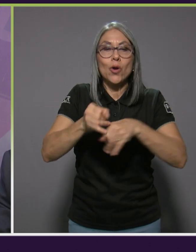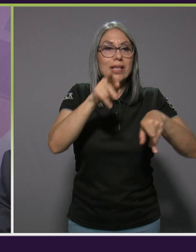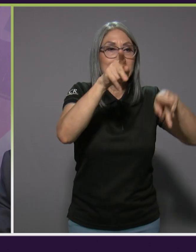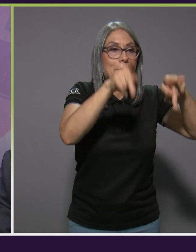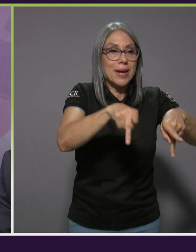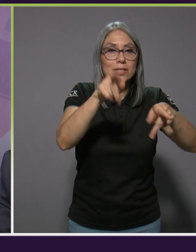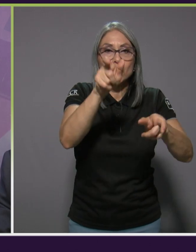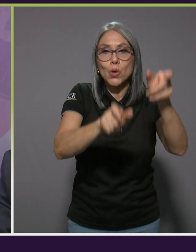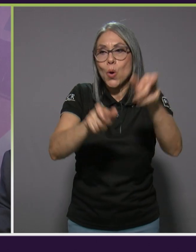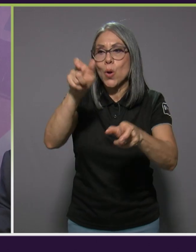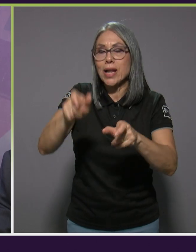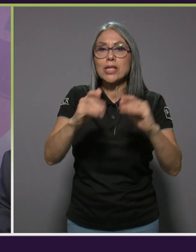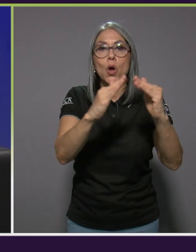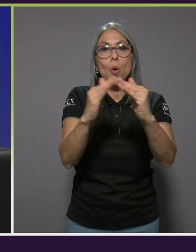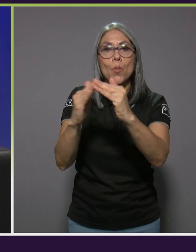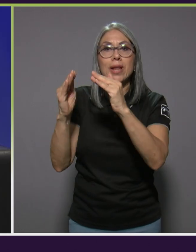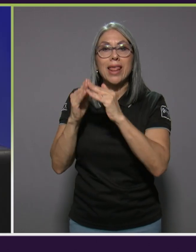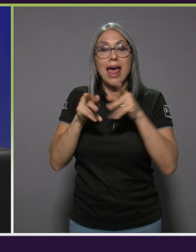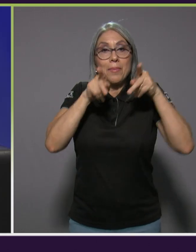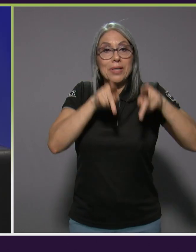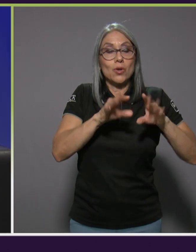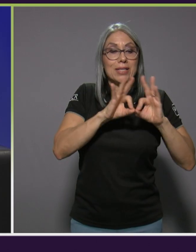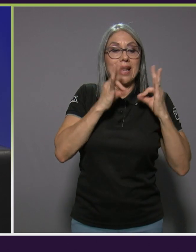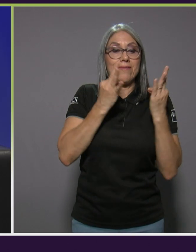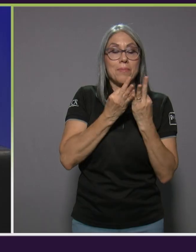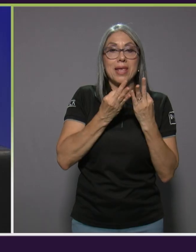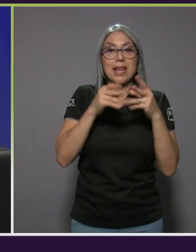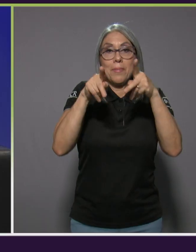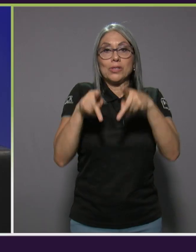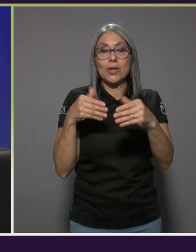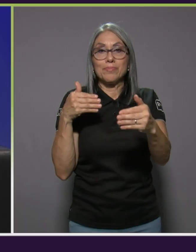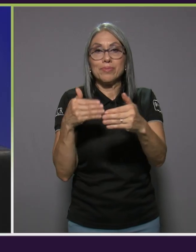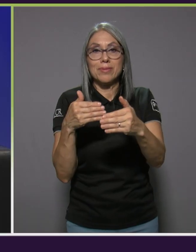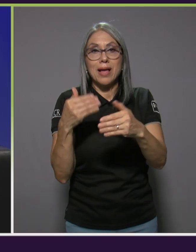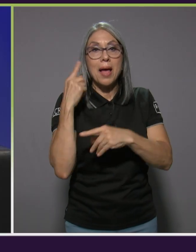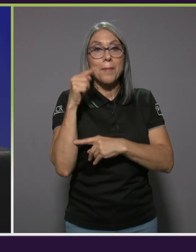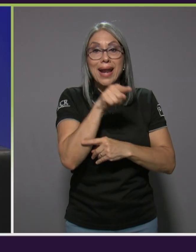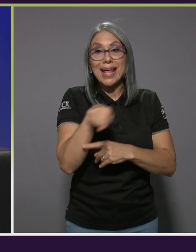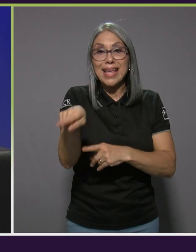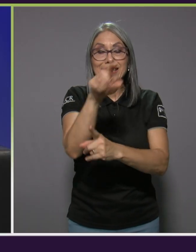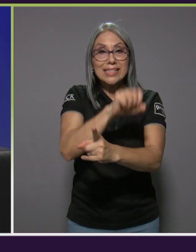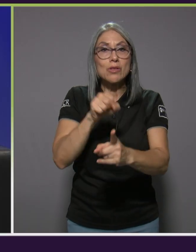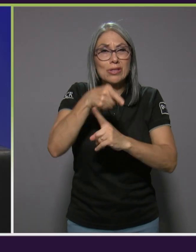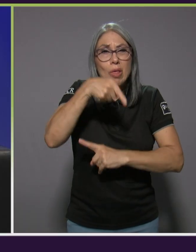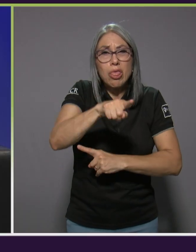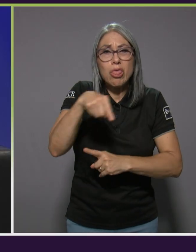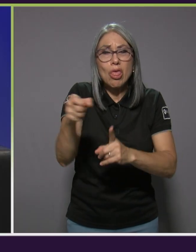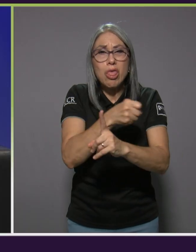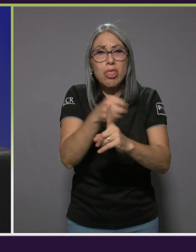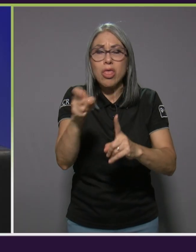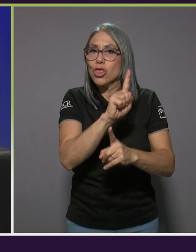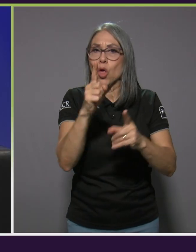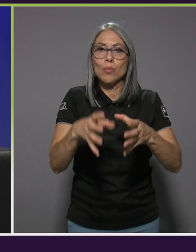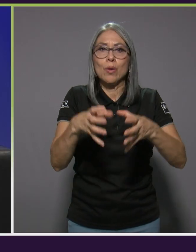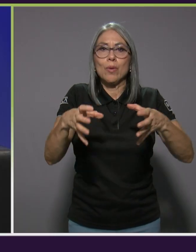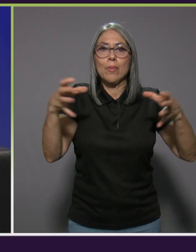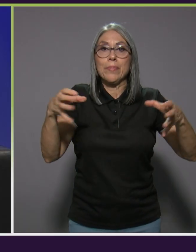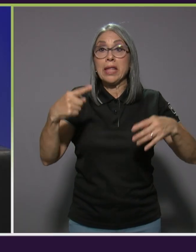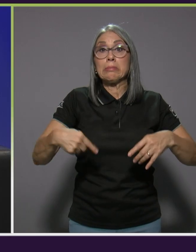más cercanos, de la familia, para que esto no se vuelva, para que no se incremente. En el 2050 aproximadamente